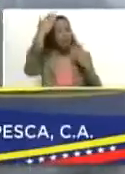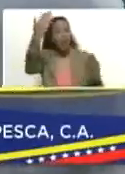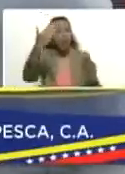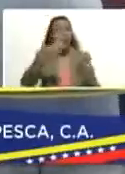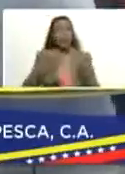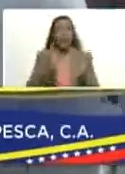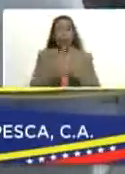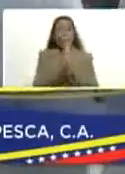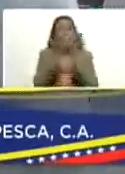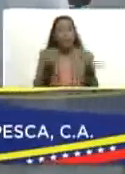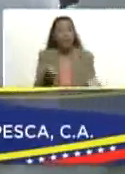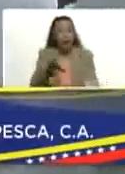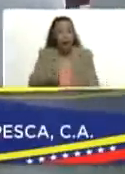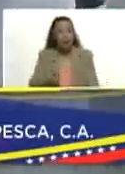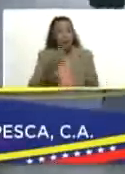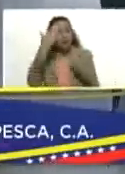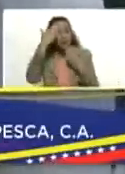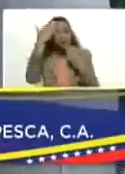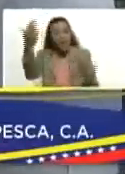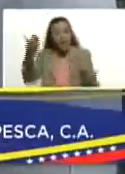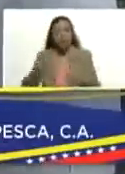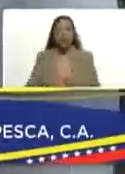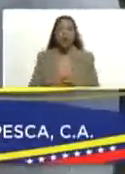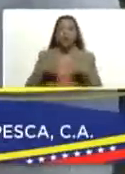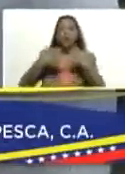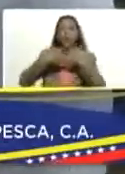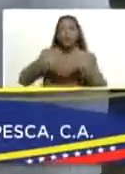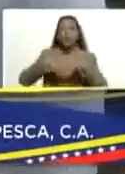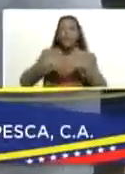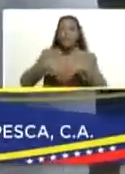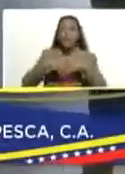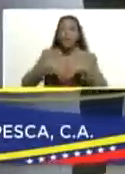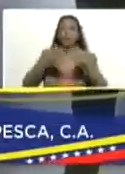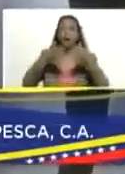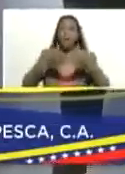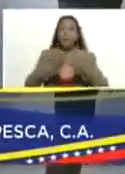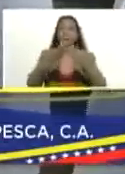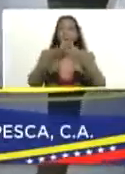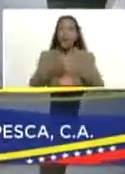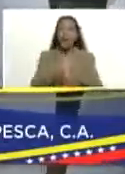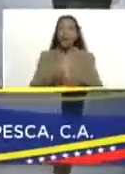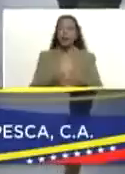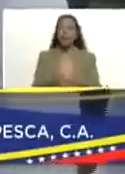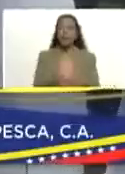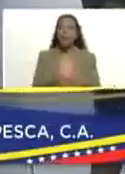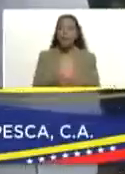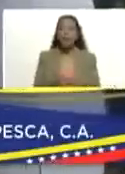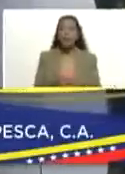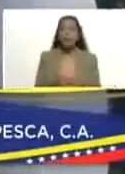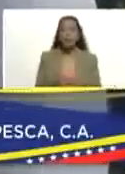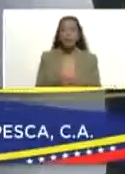aquí mismo de Cumaná, una empresa de pesca que es procesadora y